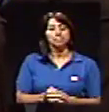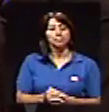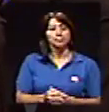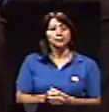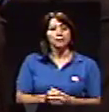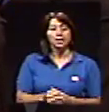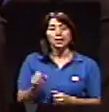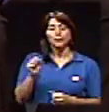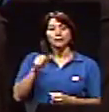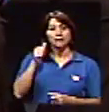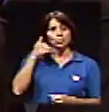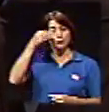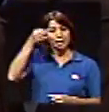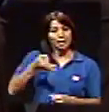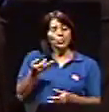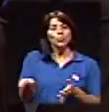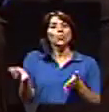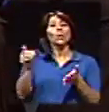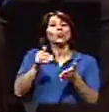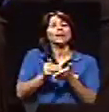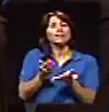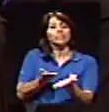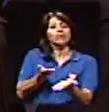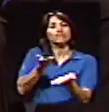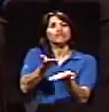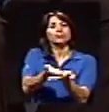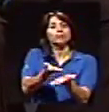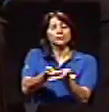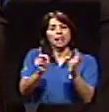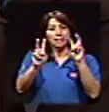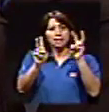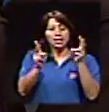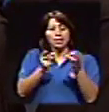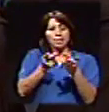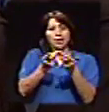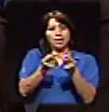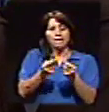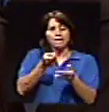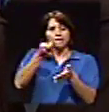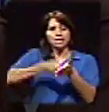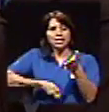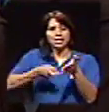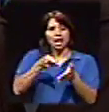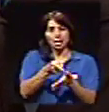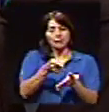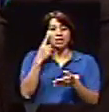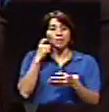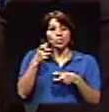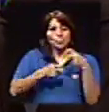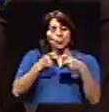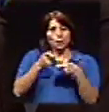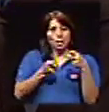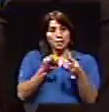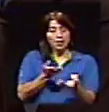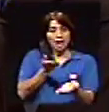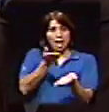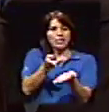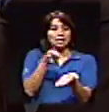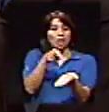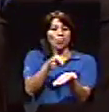Sí, yo creo que una vez más retorna el tema fiscal, porque el problema ha estado ahí. El país ha